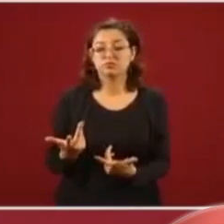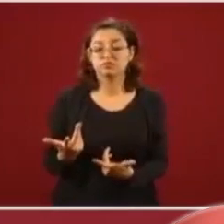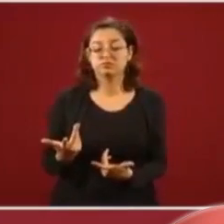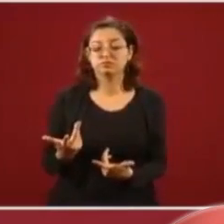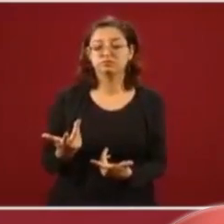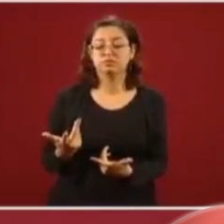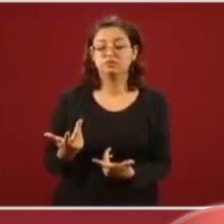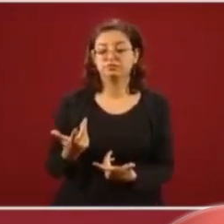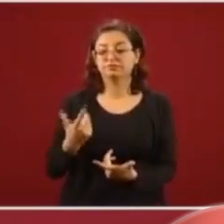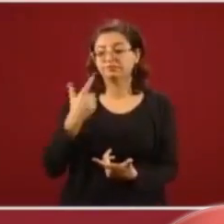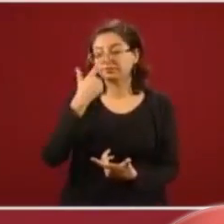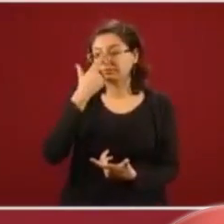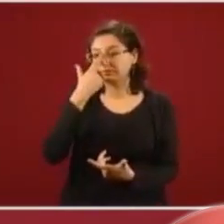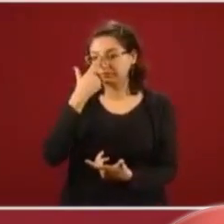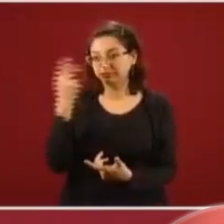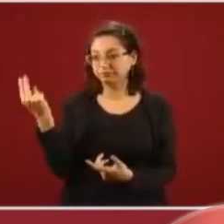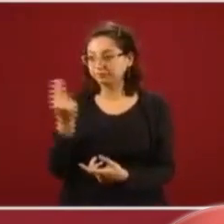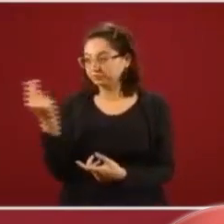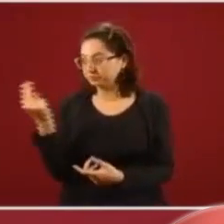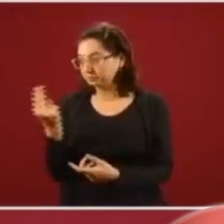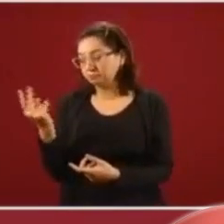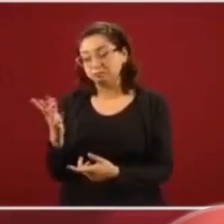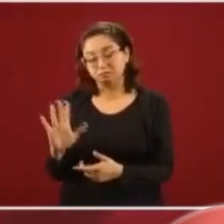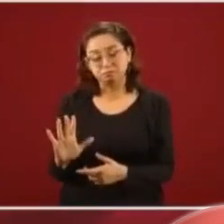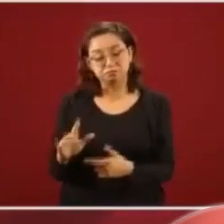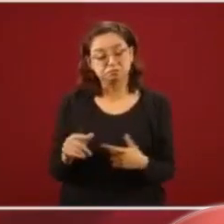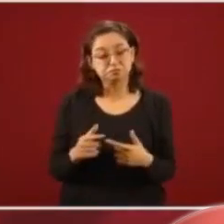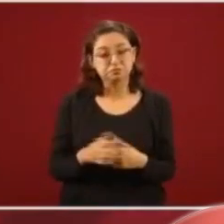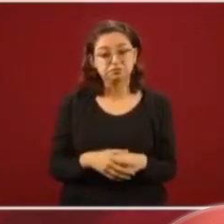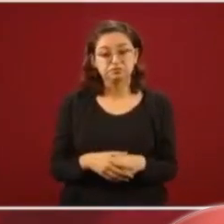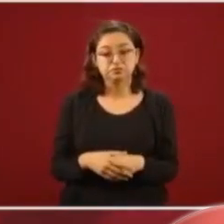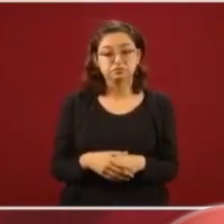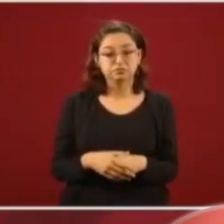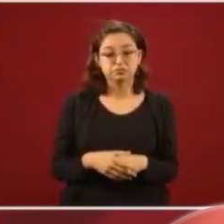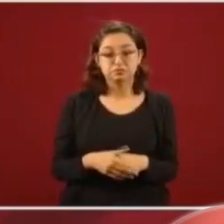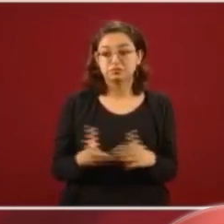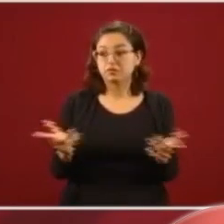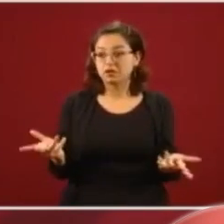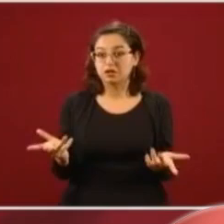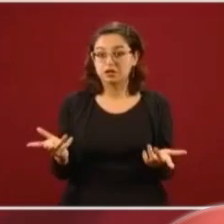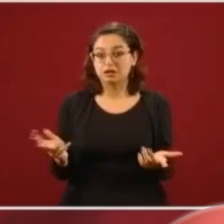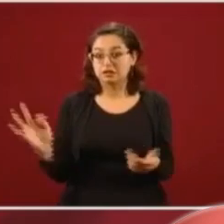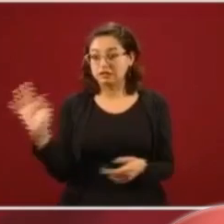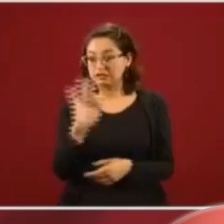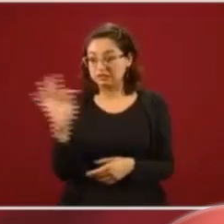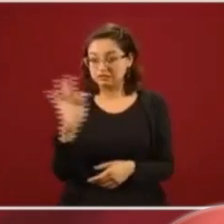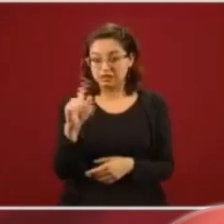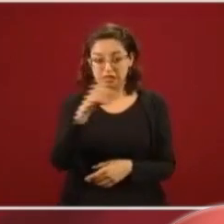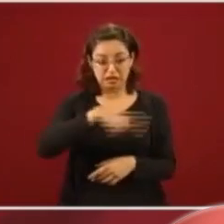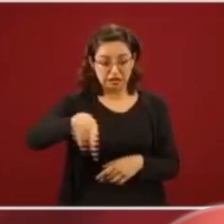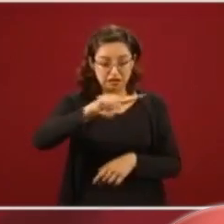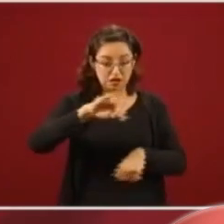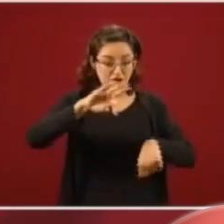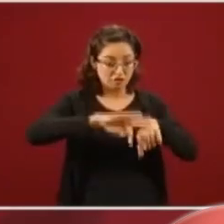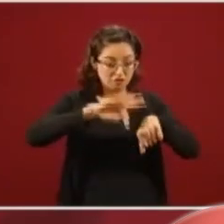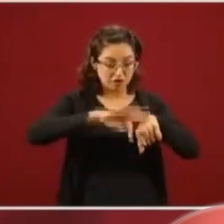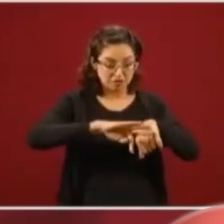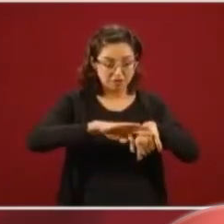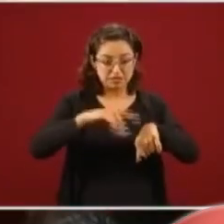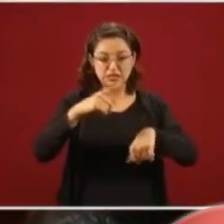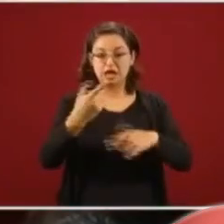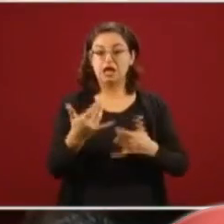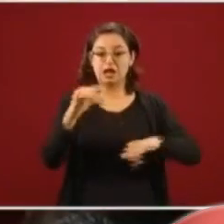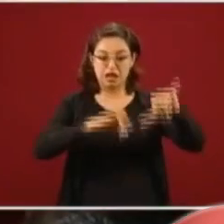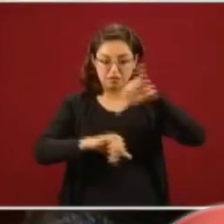porque se pongan de acuerdo, ¿sí?, y no quieran vendernos, como lo